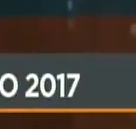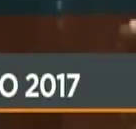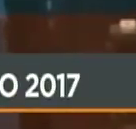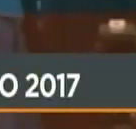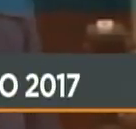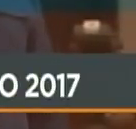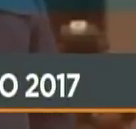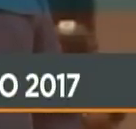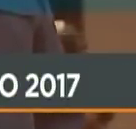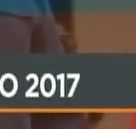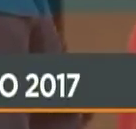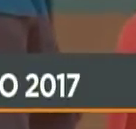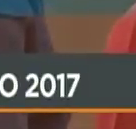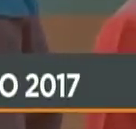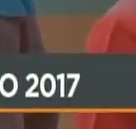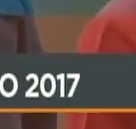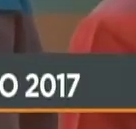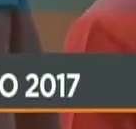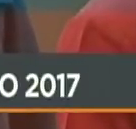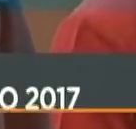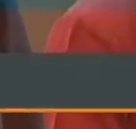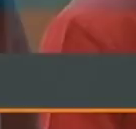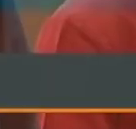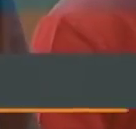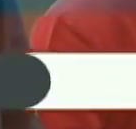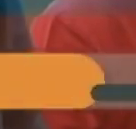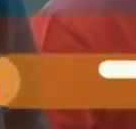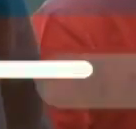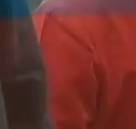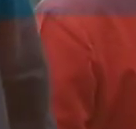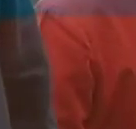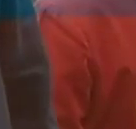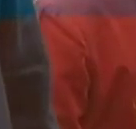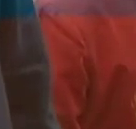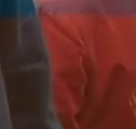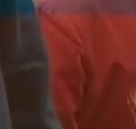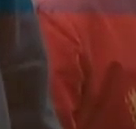miles de familias venezolanas. Con esta información devolvemos el pase a los estudios. Adelante.